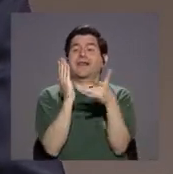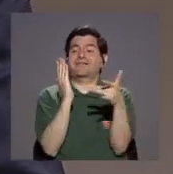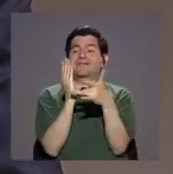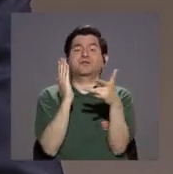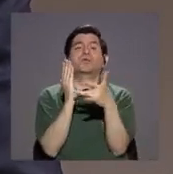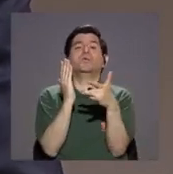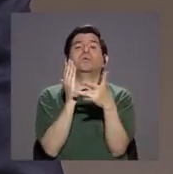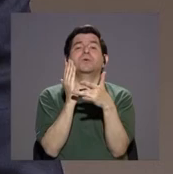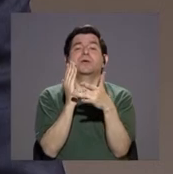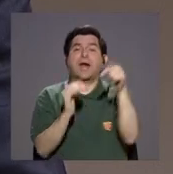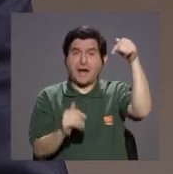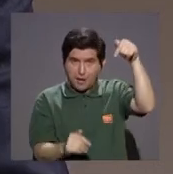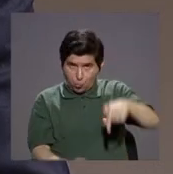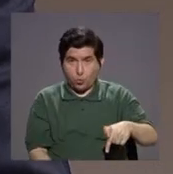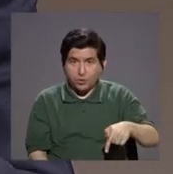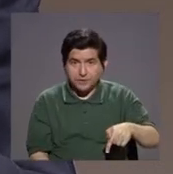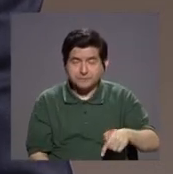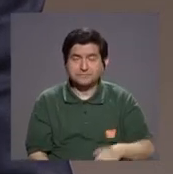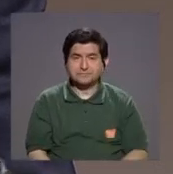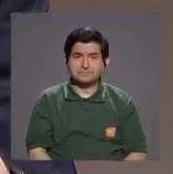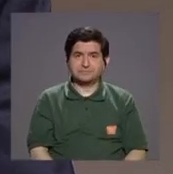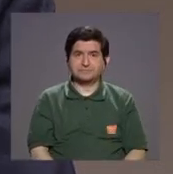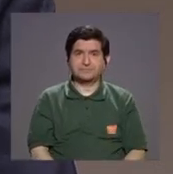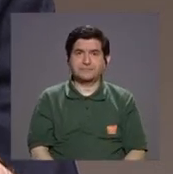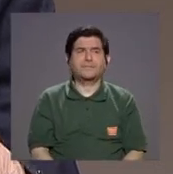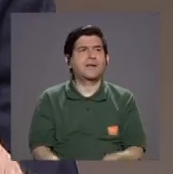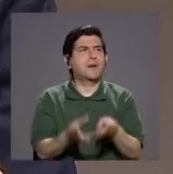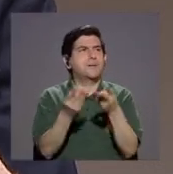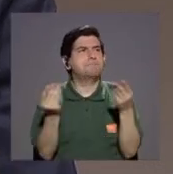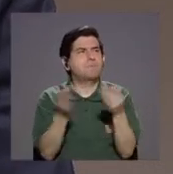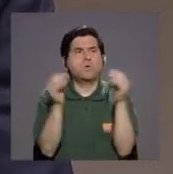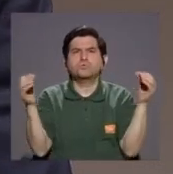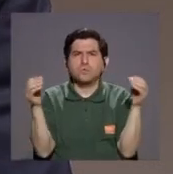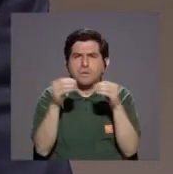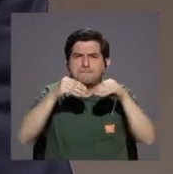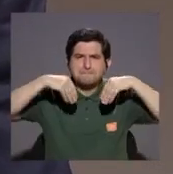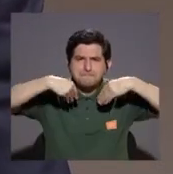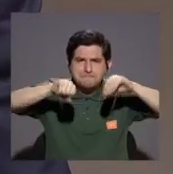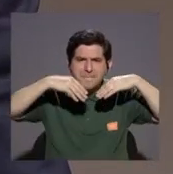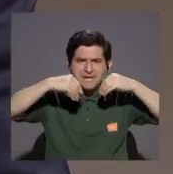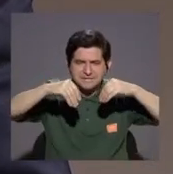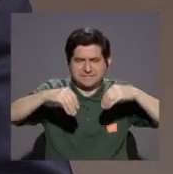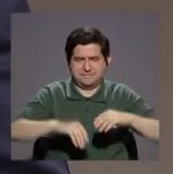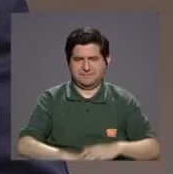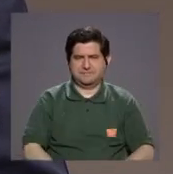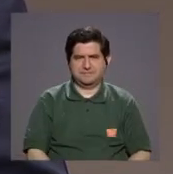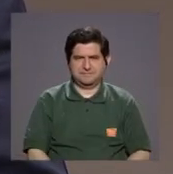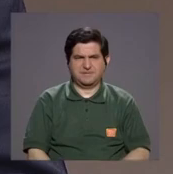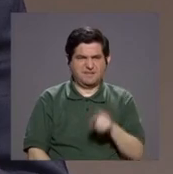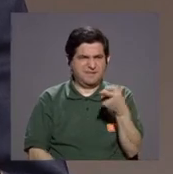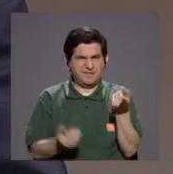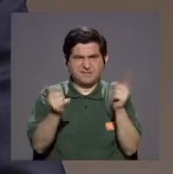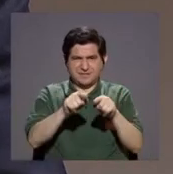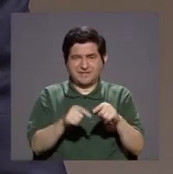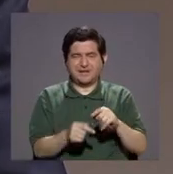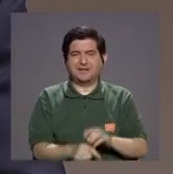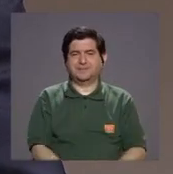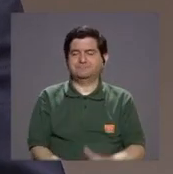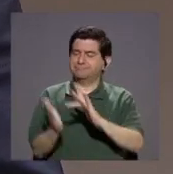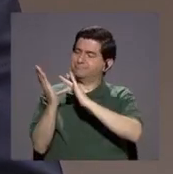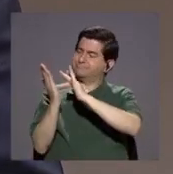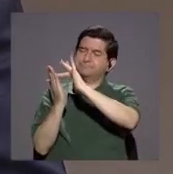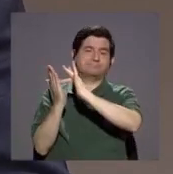hoy en día los productos que más se venden en nuestras tiendas son teléfonos